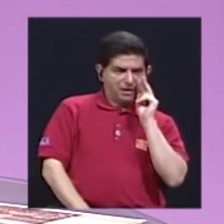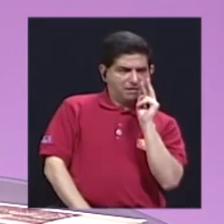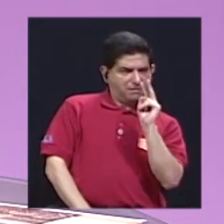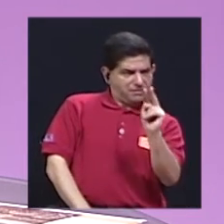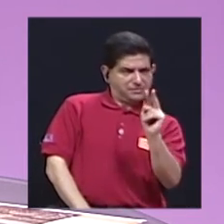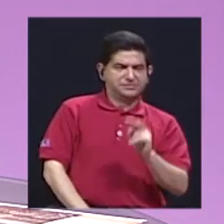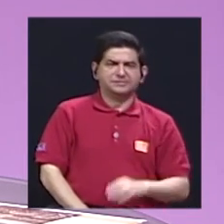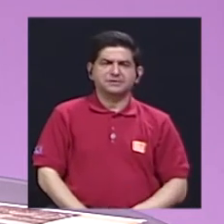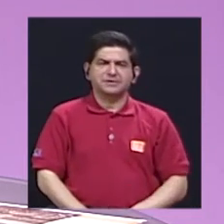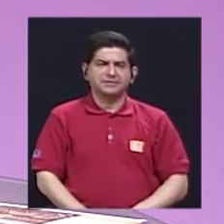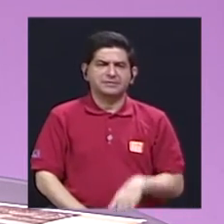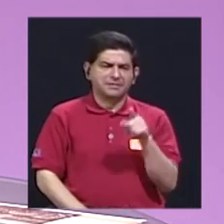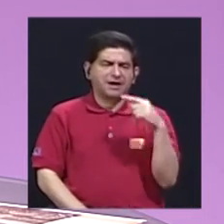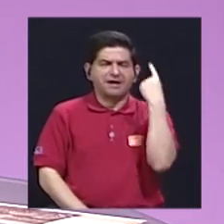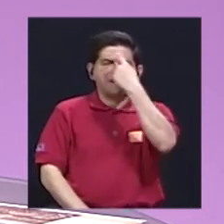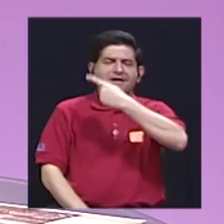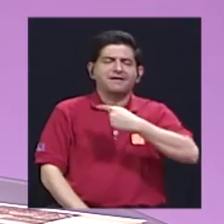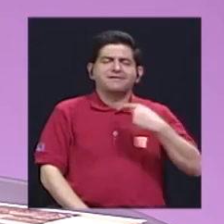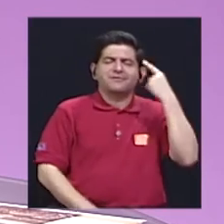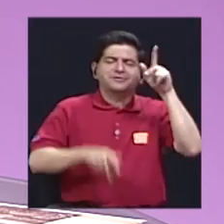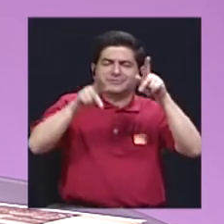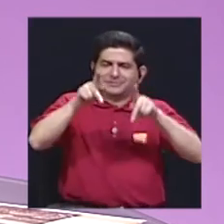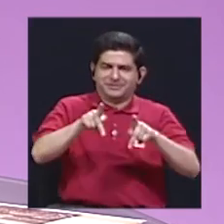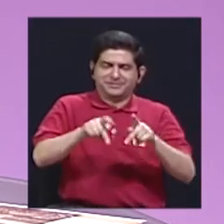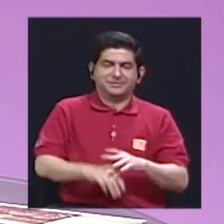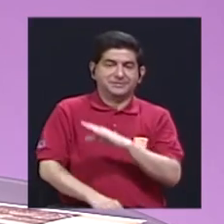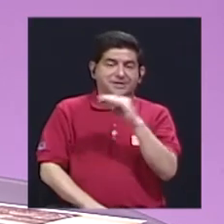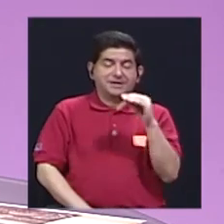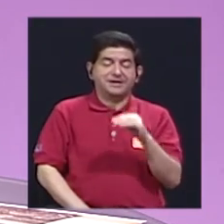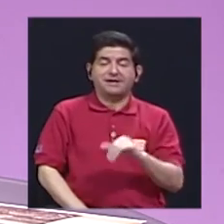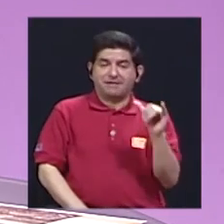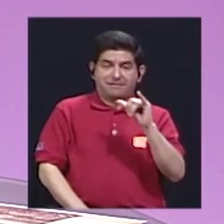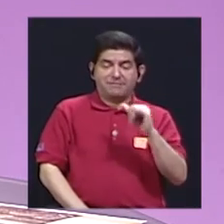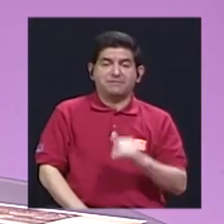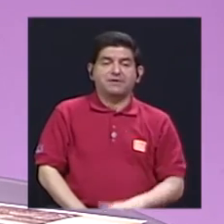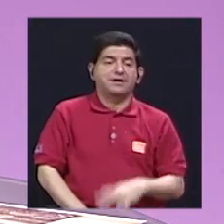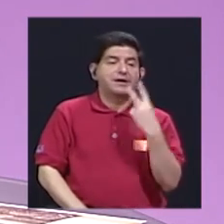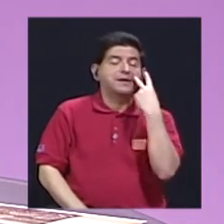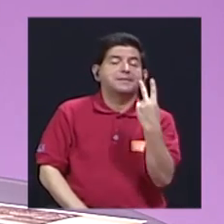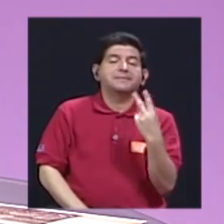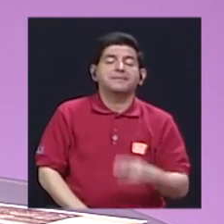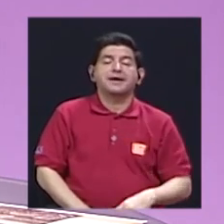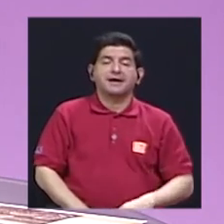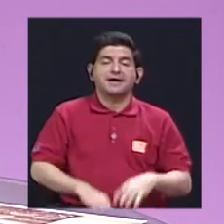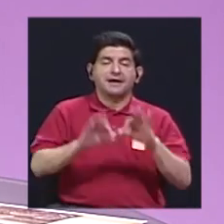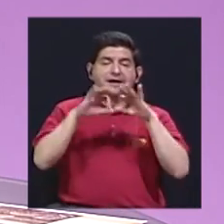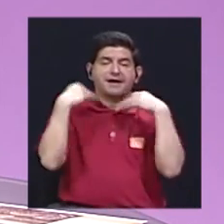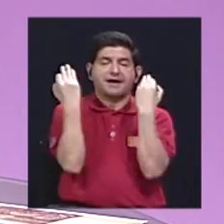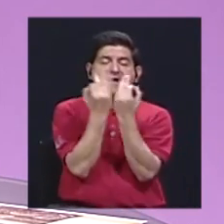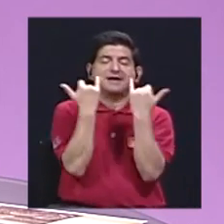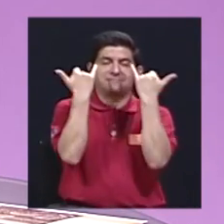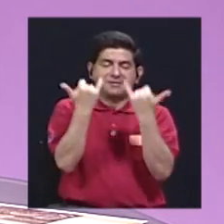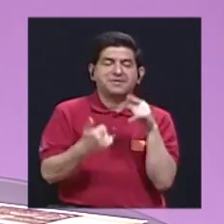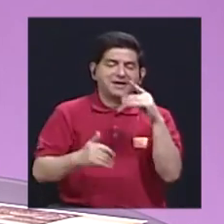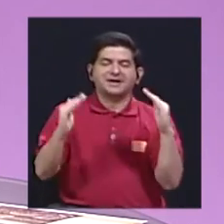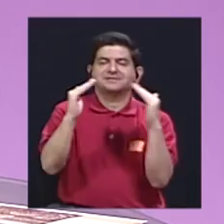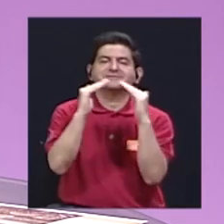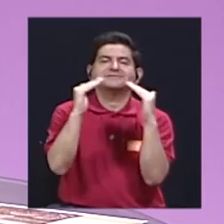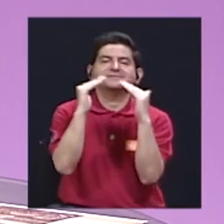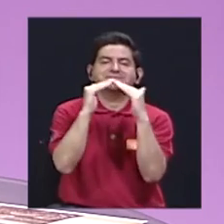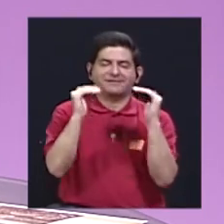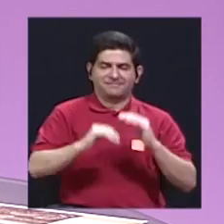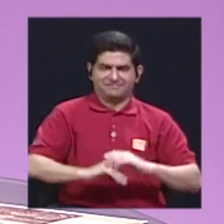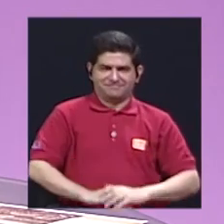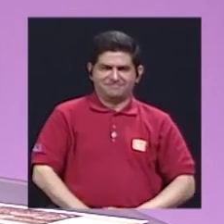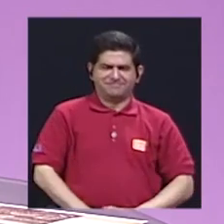esa esos rostros sino es ver a las familias cuando ya habitan esa vivienda y